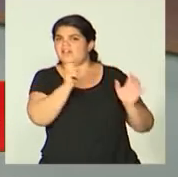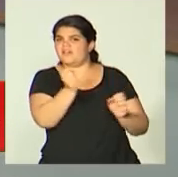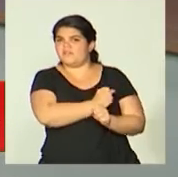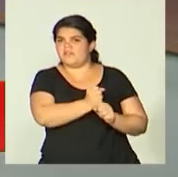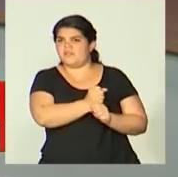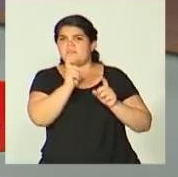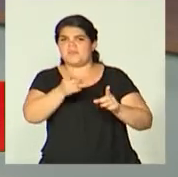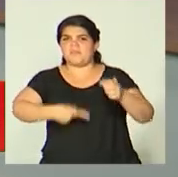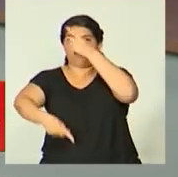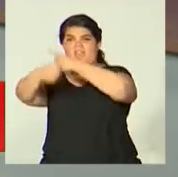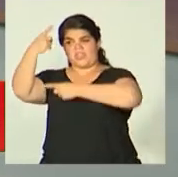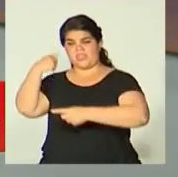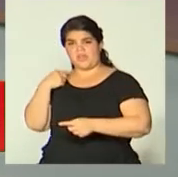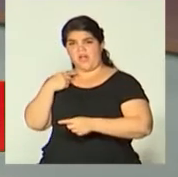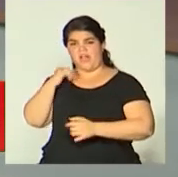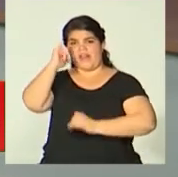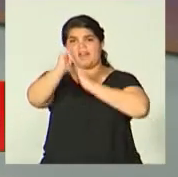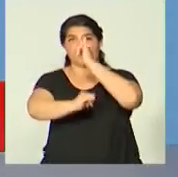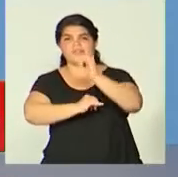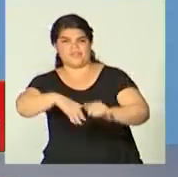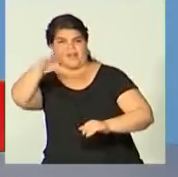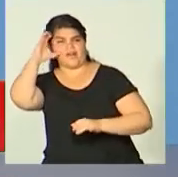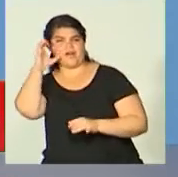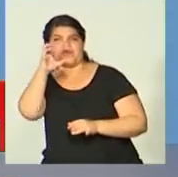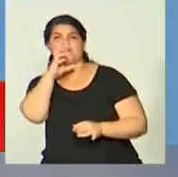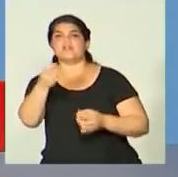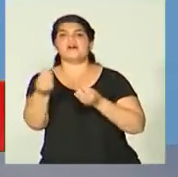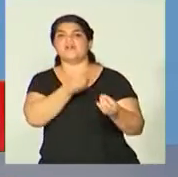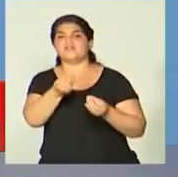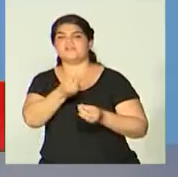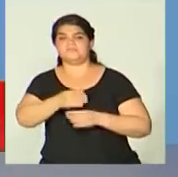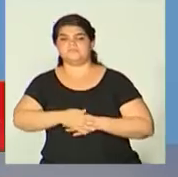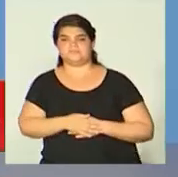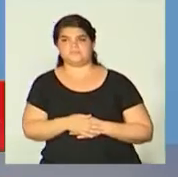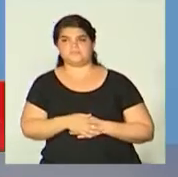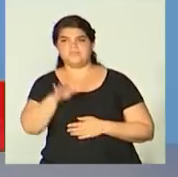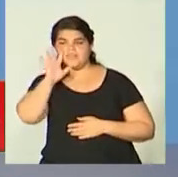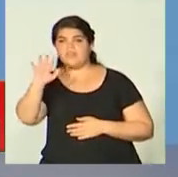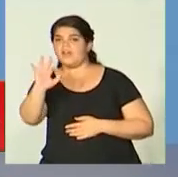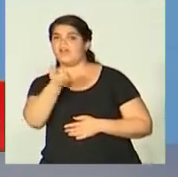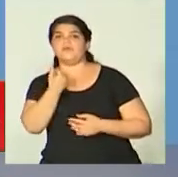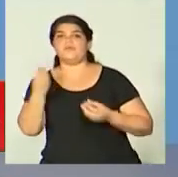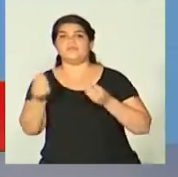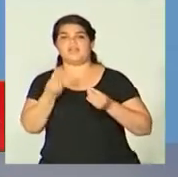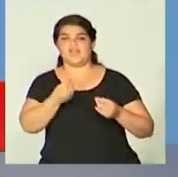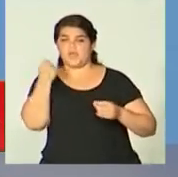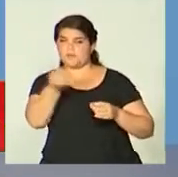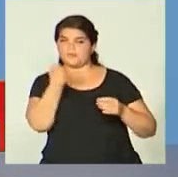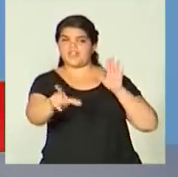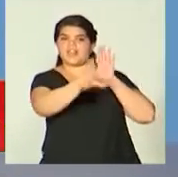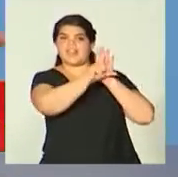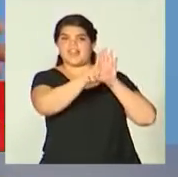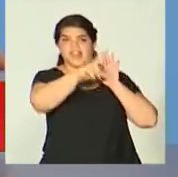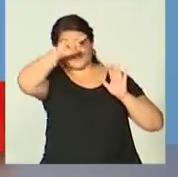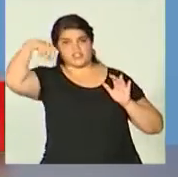historia de este último tiempo es importante que por ahí podamos como darnos cuenta que tenemos una ley nacional que es la